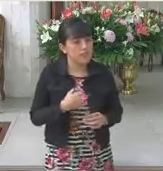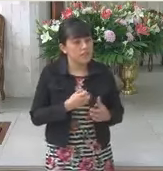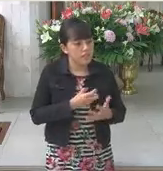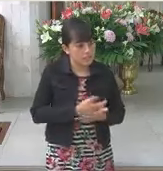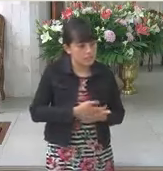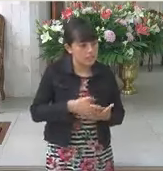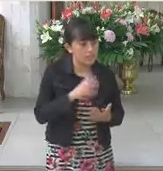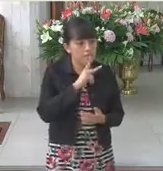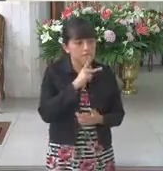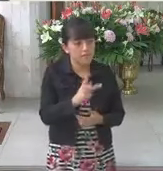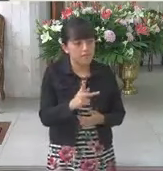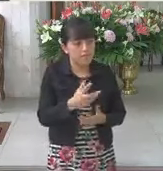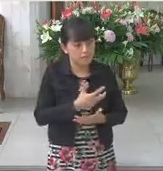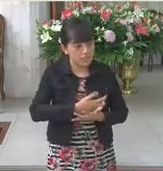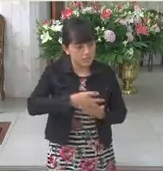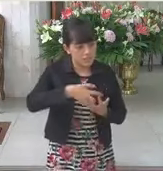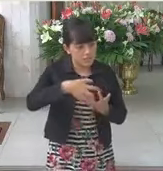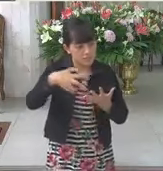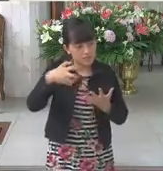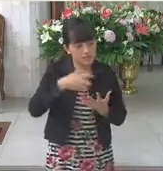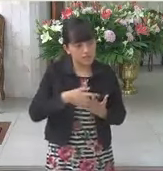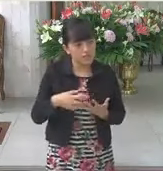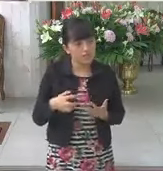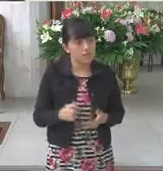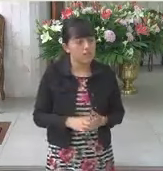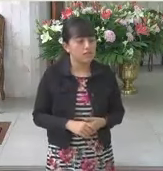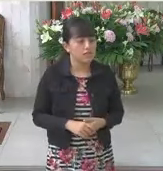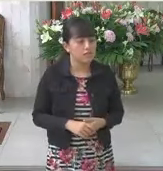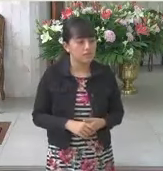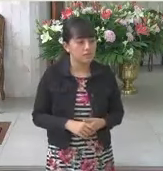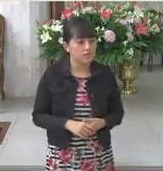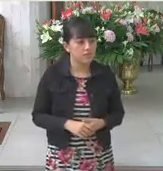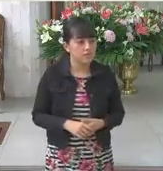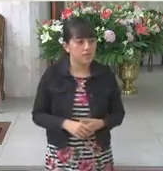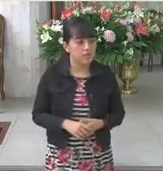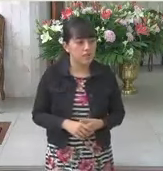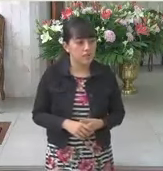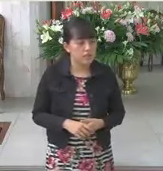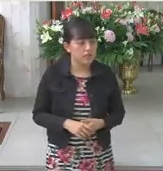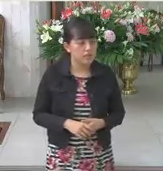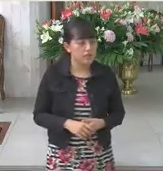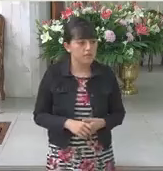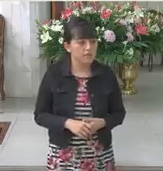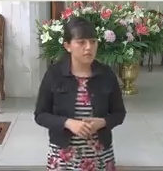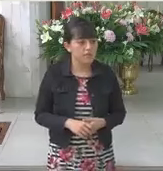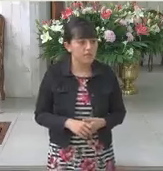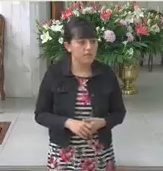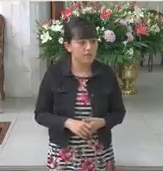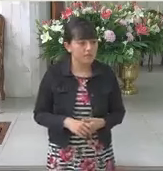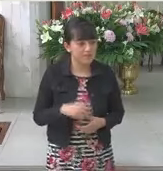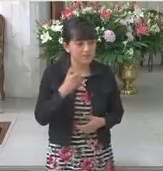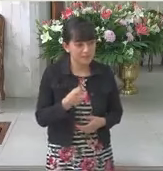adelante habla a potenciales discípulos que deben estar